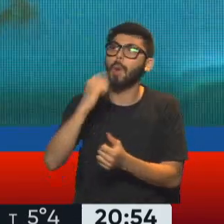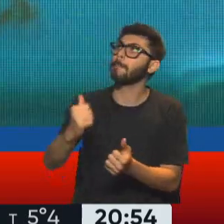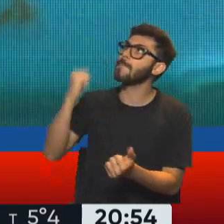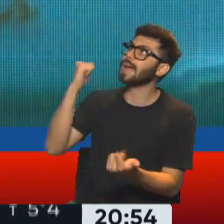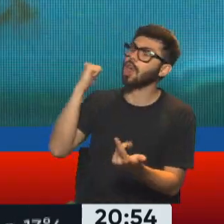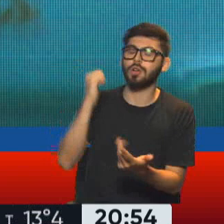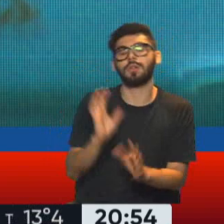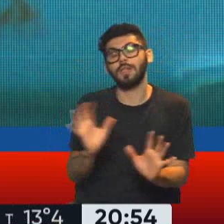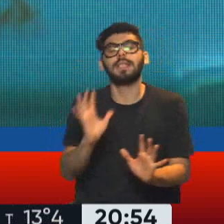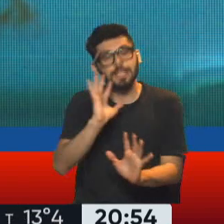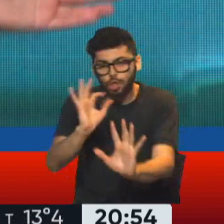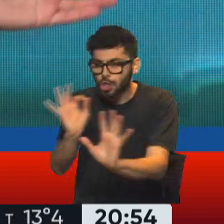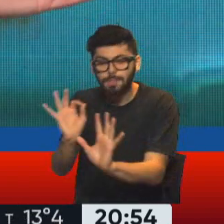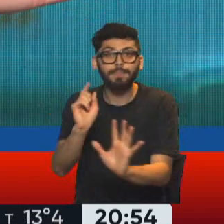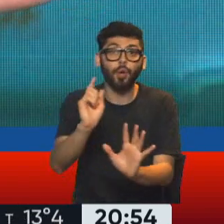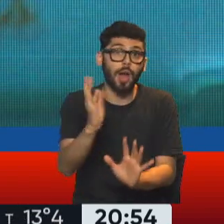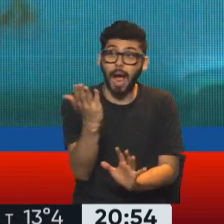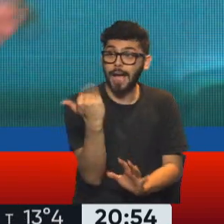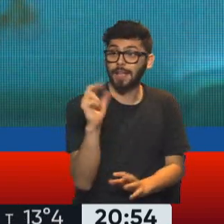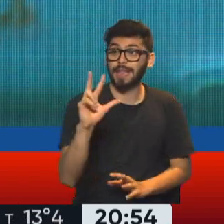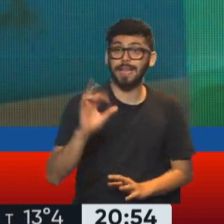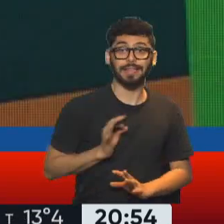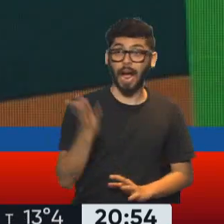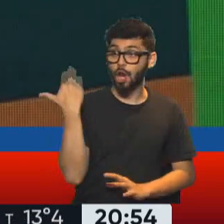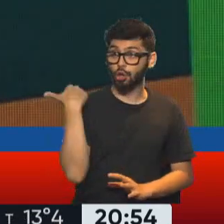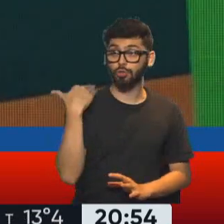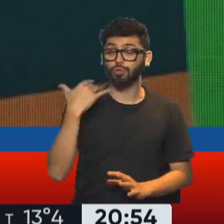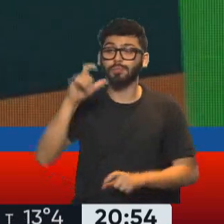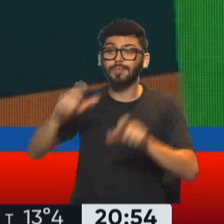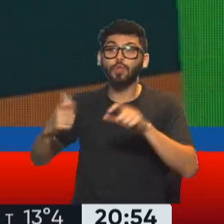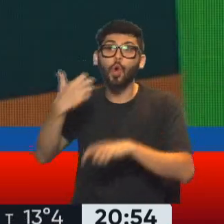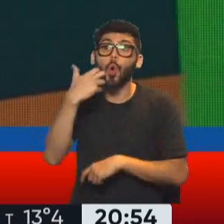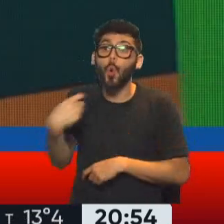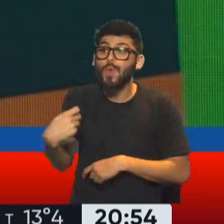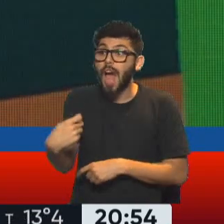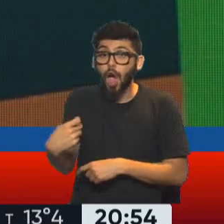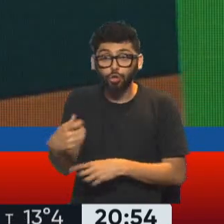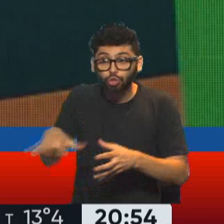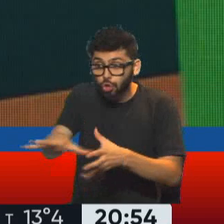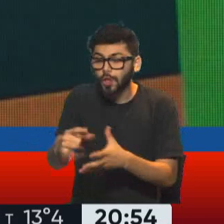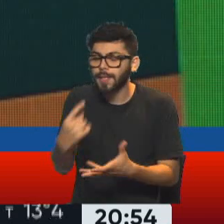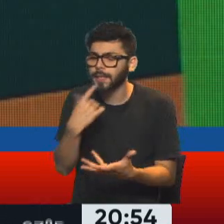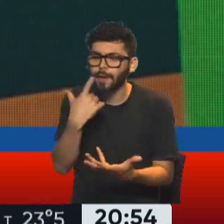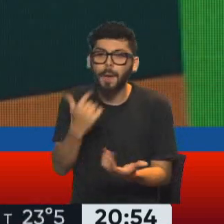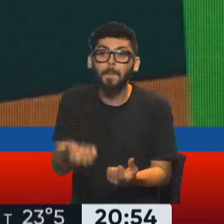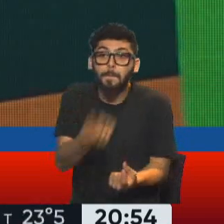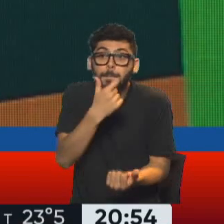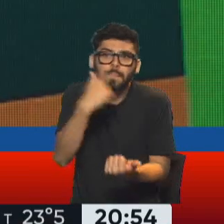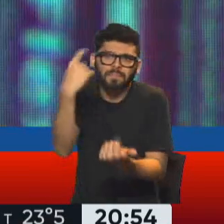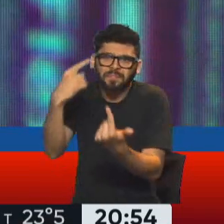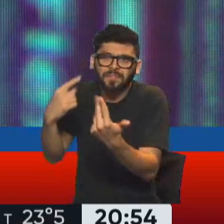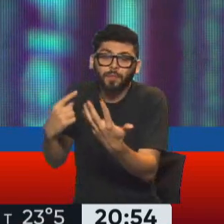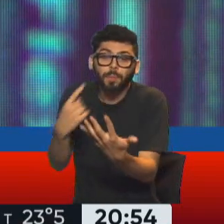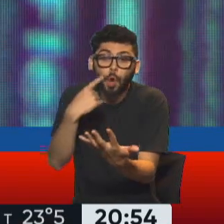quiero decir que hace 3 años escuchábamos a los jubilados decir, bueno, tengo que elegir cuál de todos los medicamentos que tengo que tomar